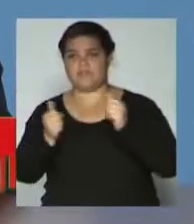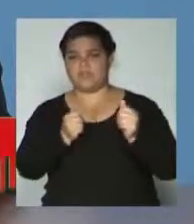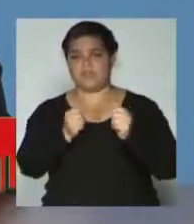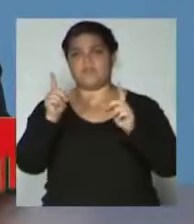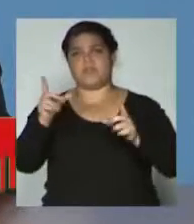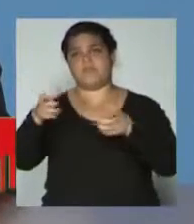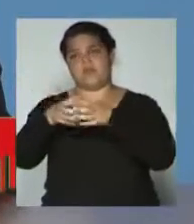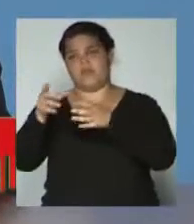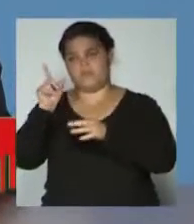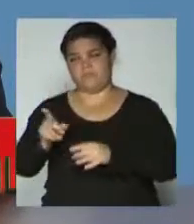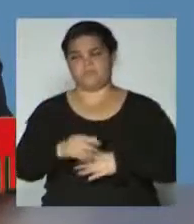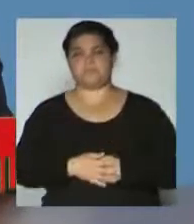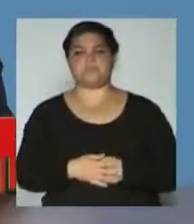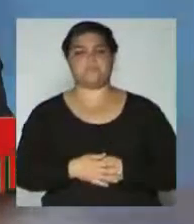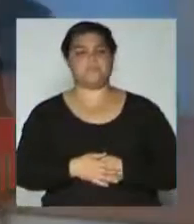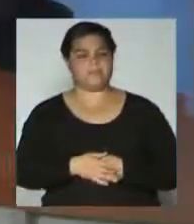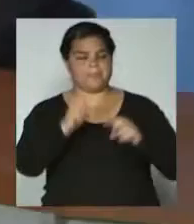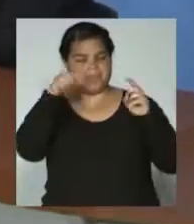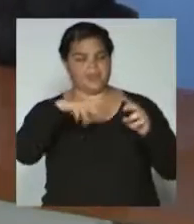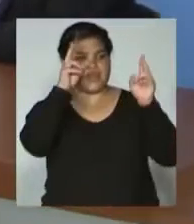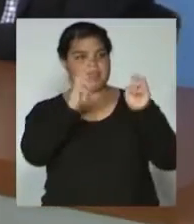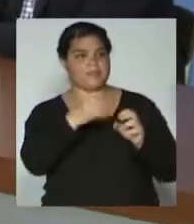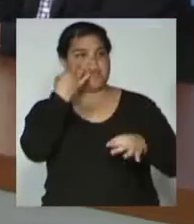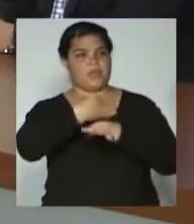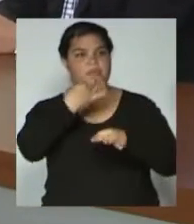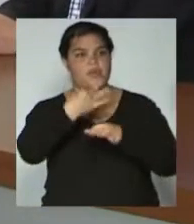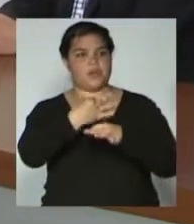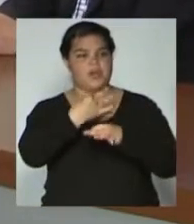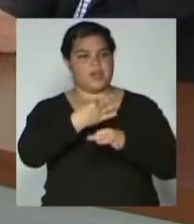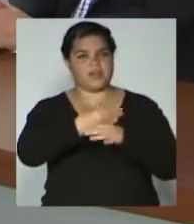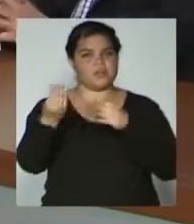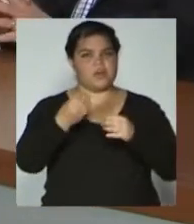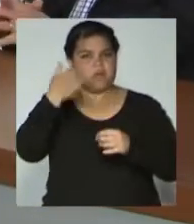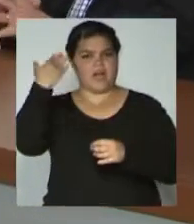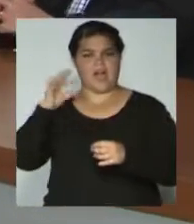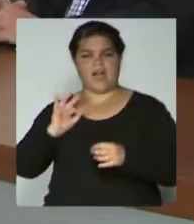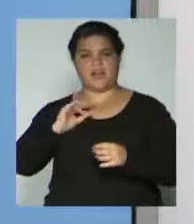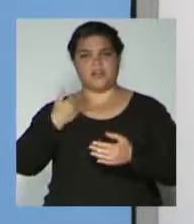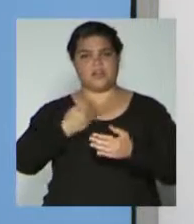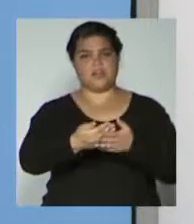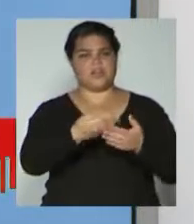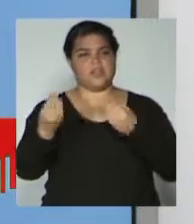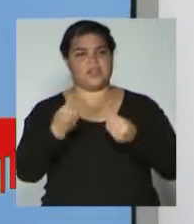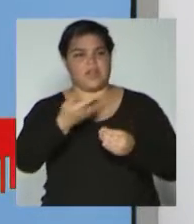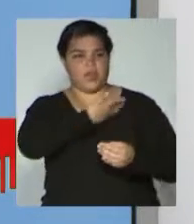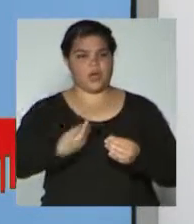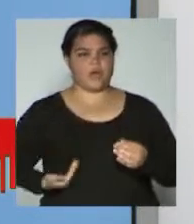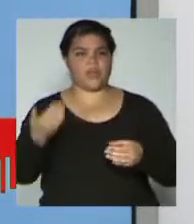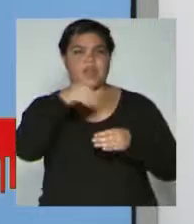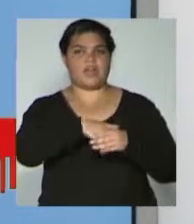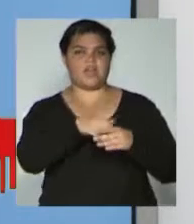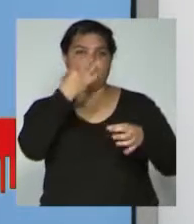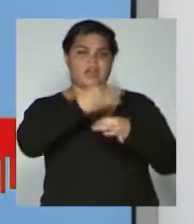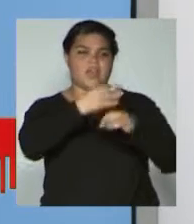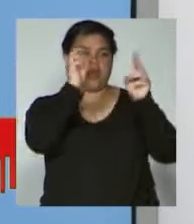nucleares, ¿no? Totalmente. Omar, me gustaría meterme en el tema de educación. En los últimos años ha habido mucha participación activa del Estado en materia de educación. Se